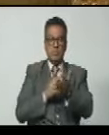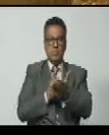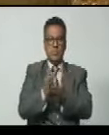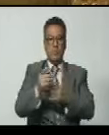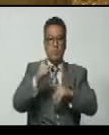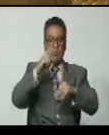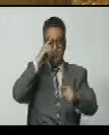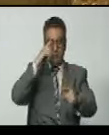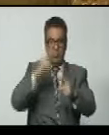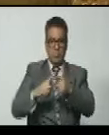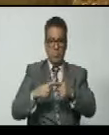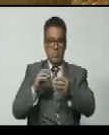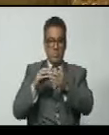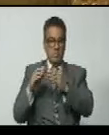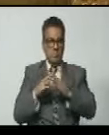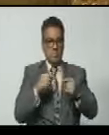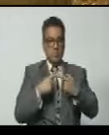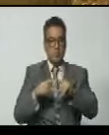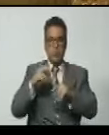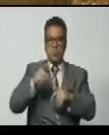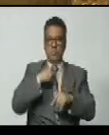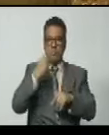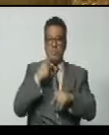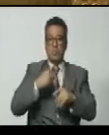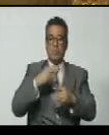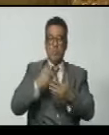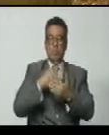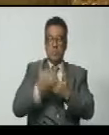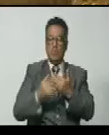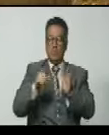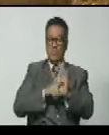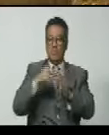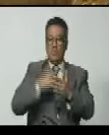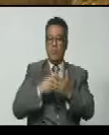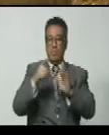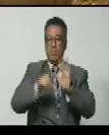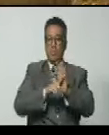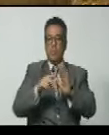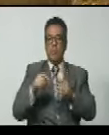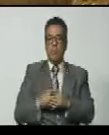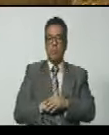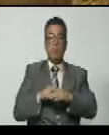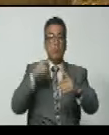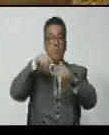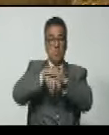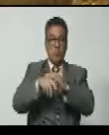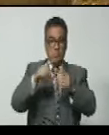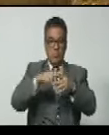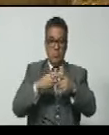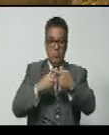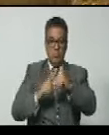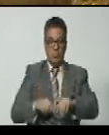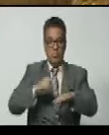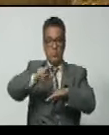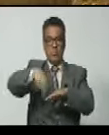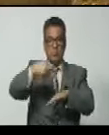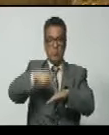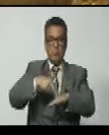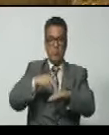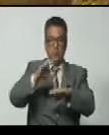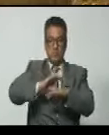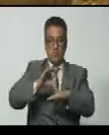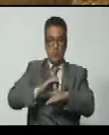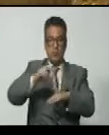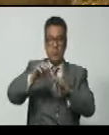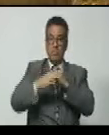transversalización del enfoque de género en todas las políticas, planes, programas y proyectos, incluyendo los presupuestos nacionales,